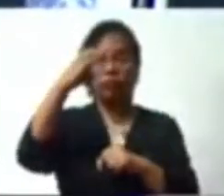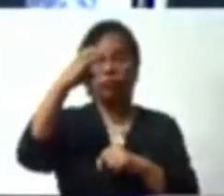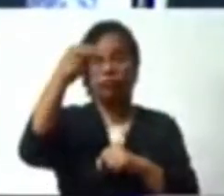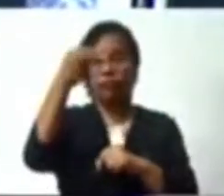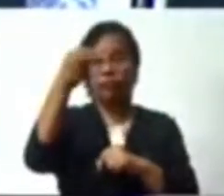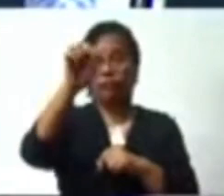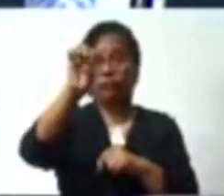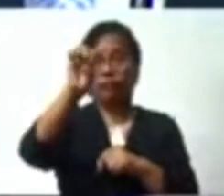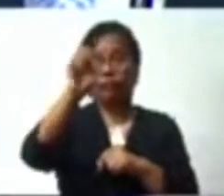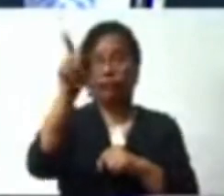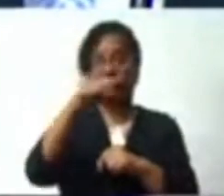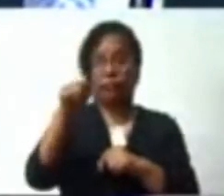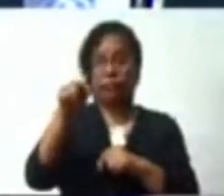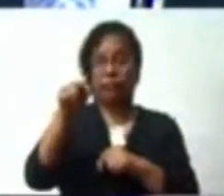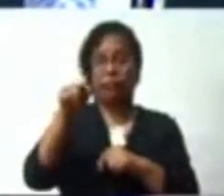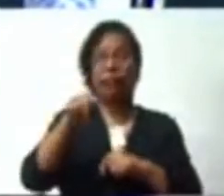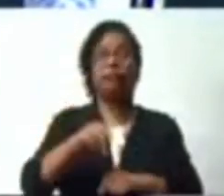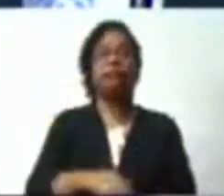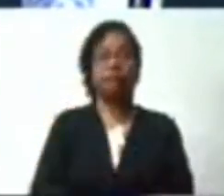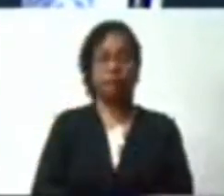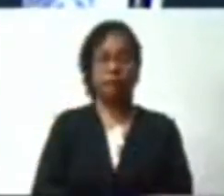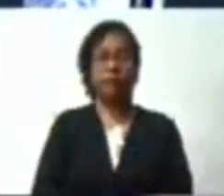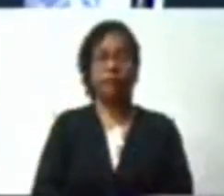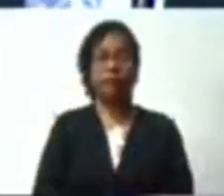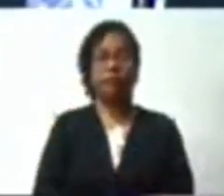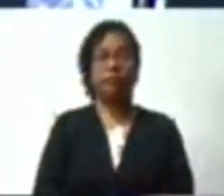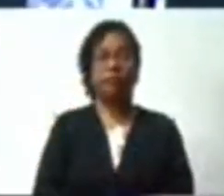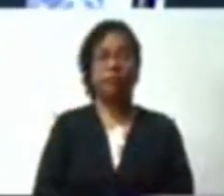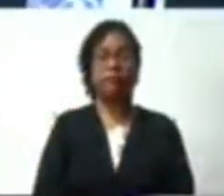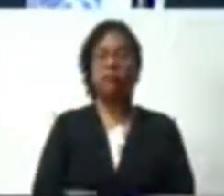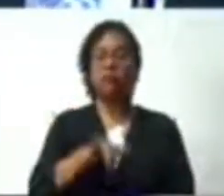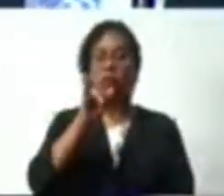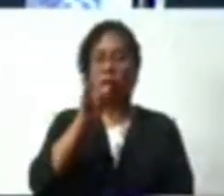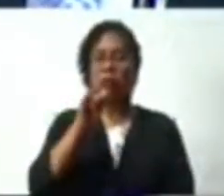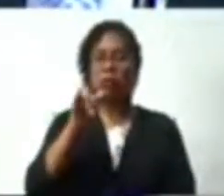Esta jornada inició con la inauguración